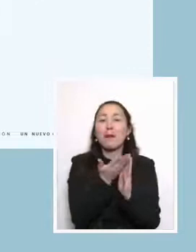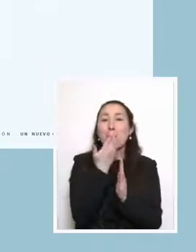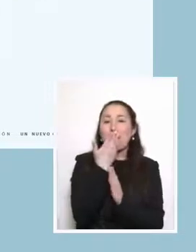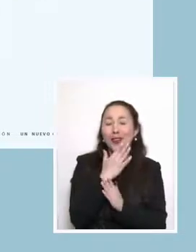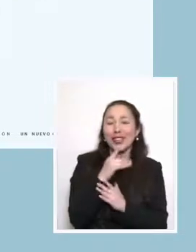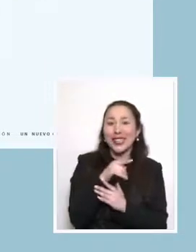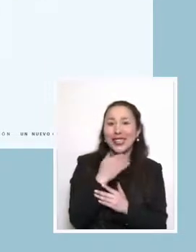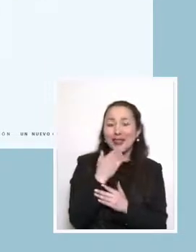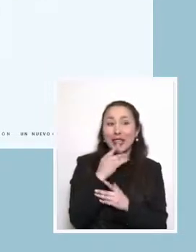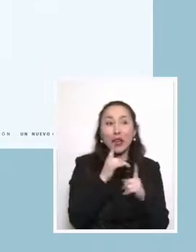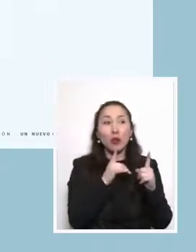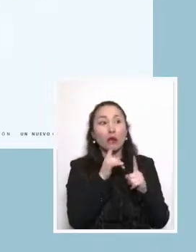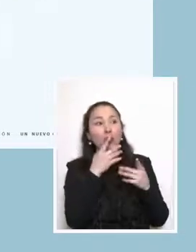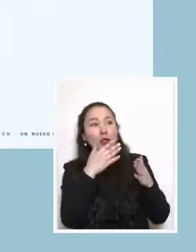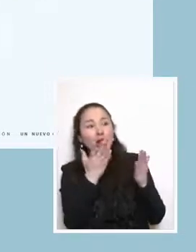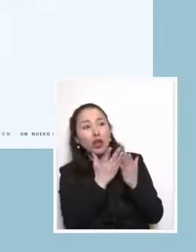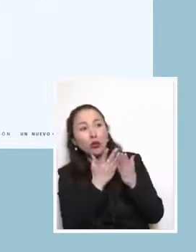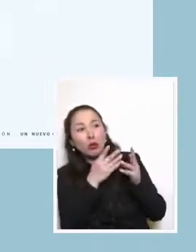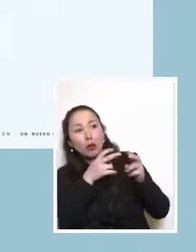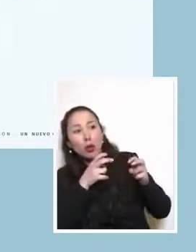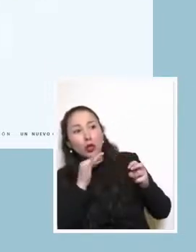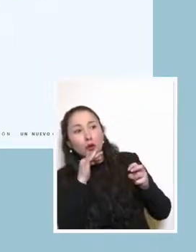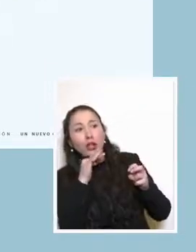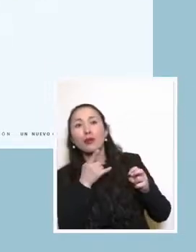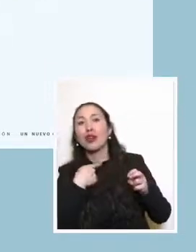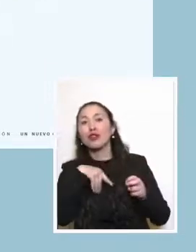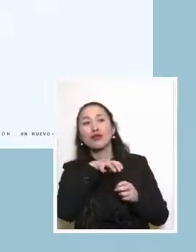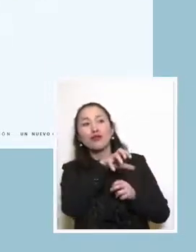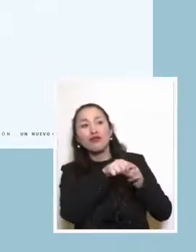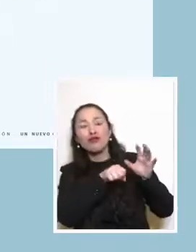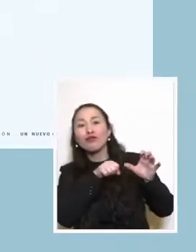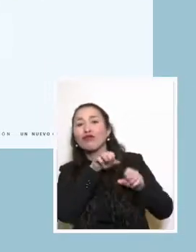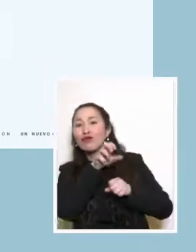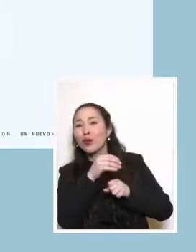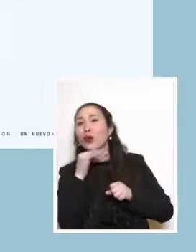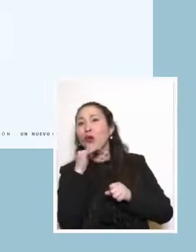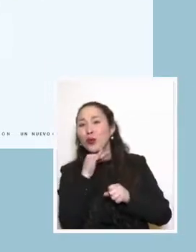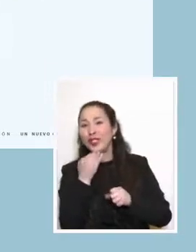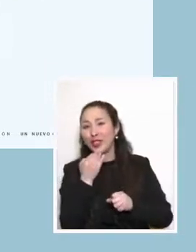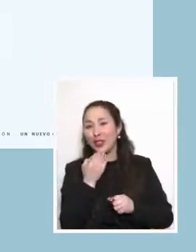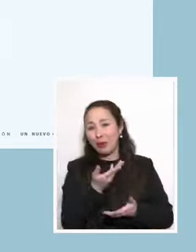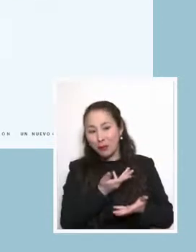estudio que ya están poniendo en la práctica.